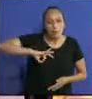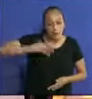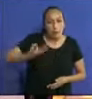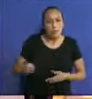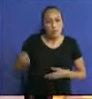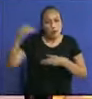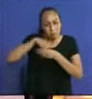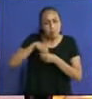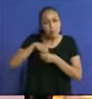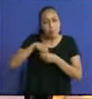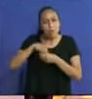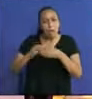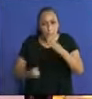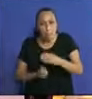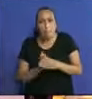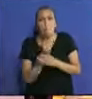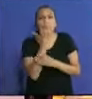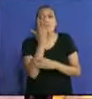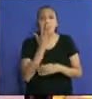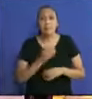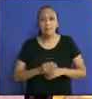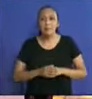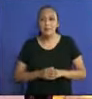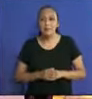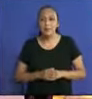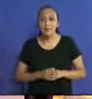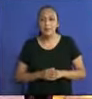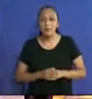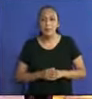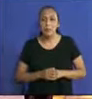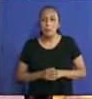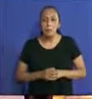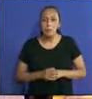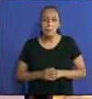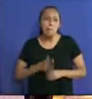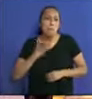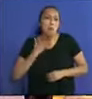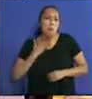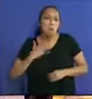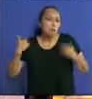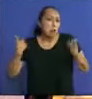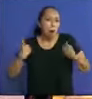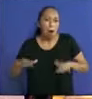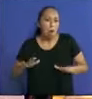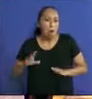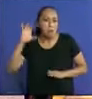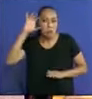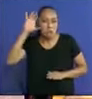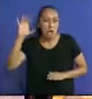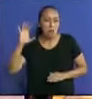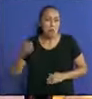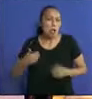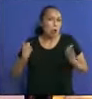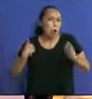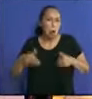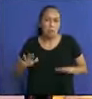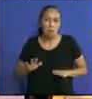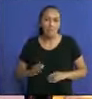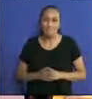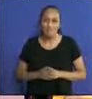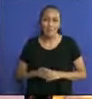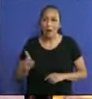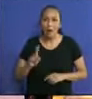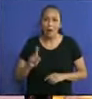Los buenos deseos o el simple recuerdo no son suficientes. En muchas de